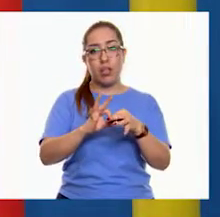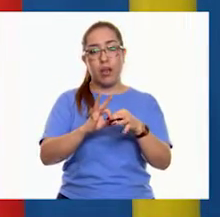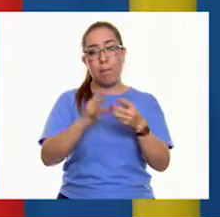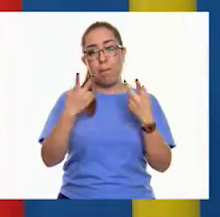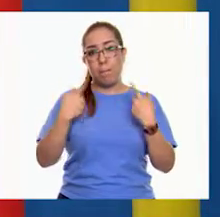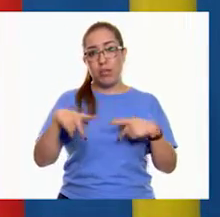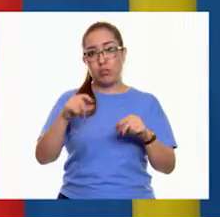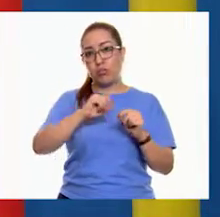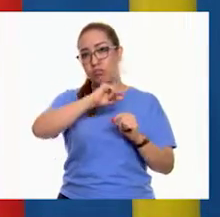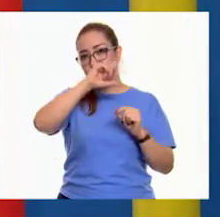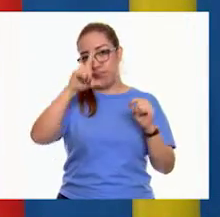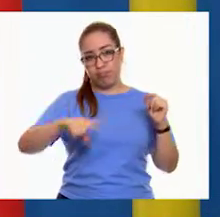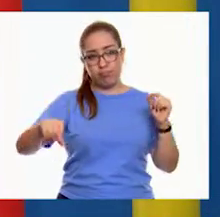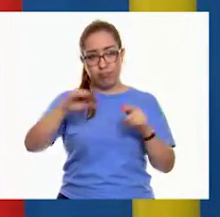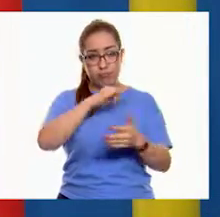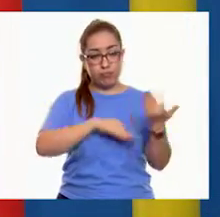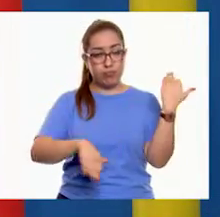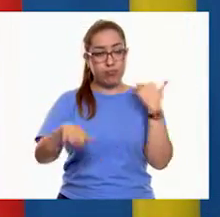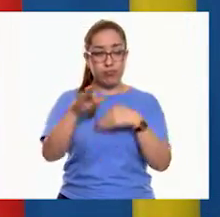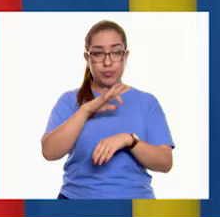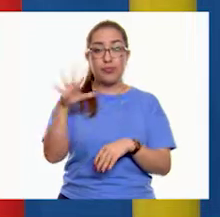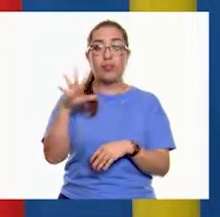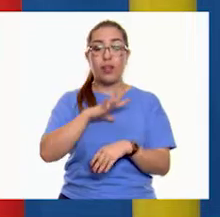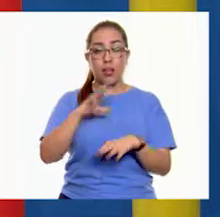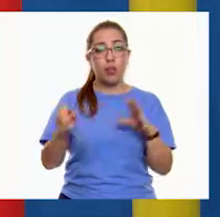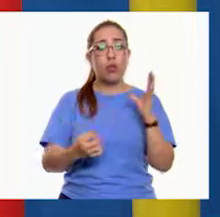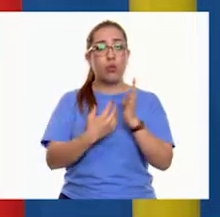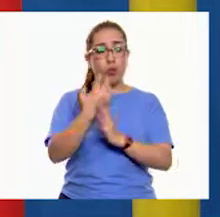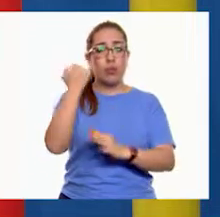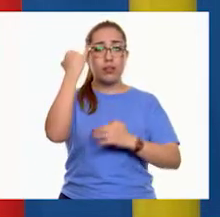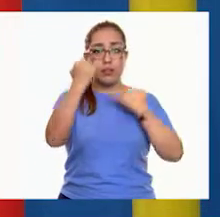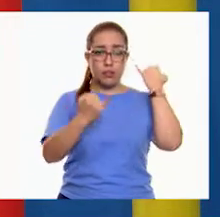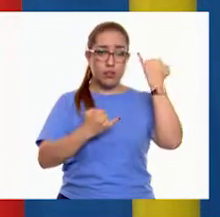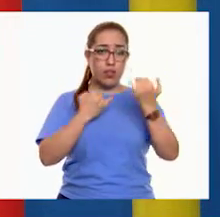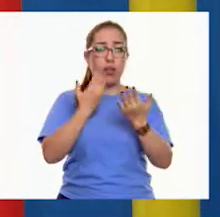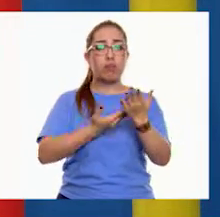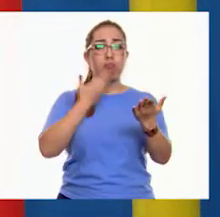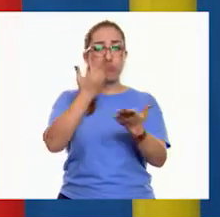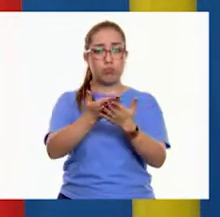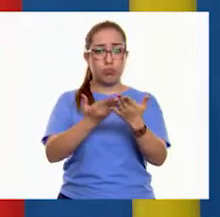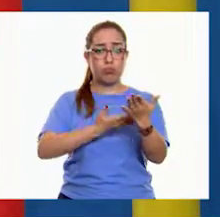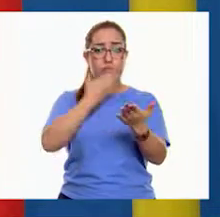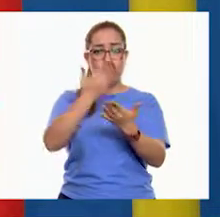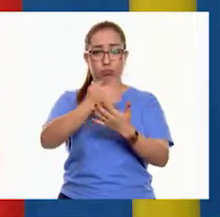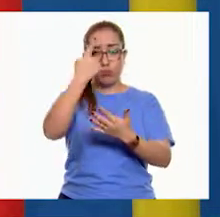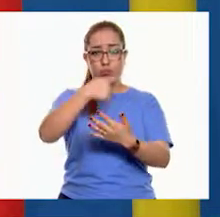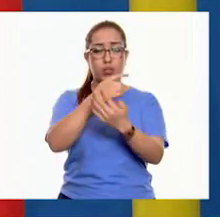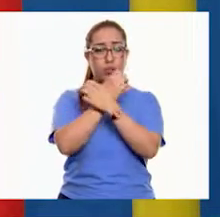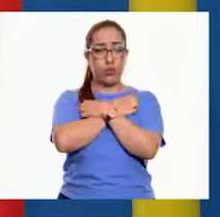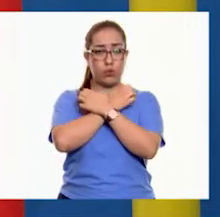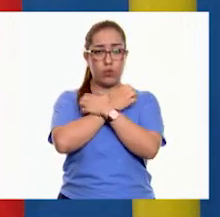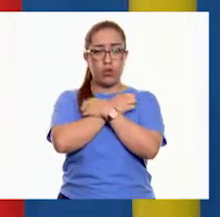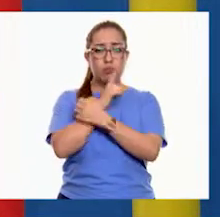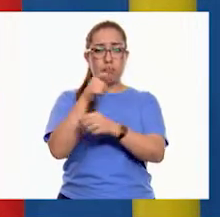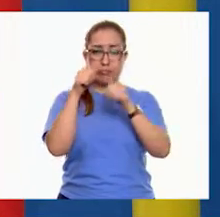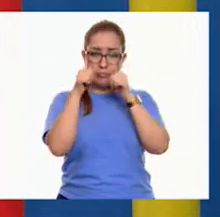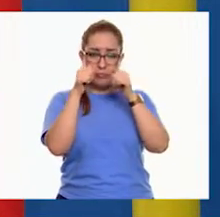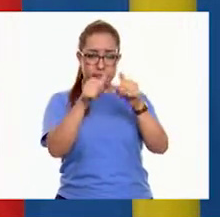ha implementado diversas iniciativas para atender las diversas necesidades educativas del país, como los proyectos